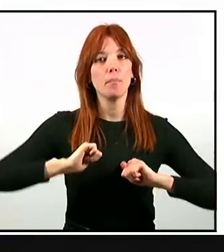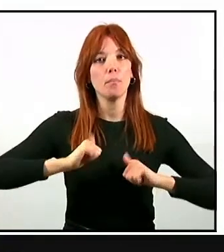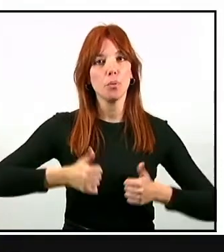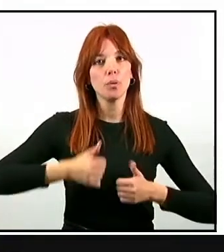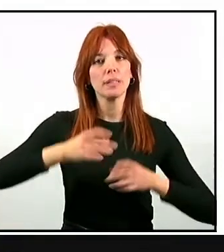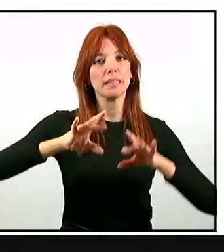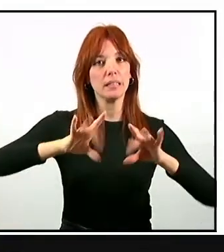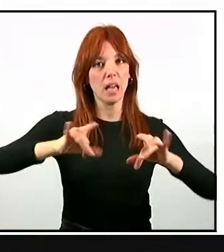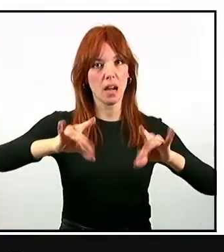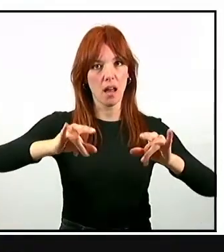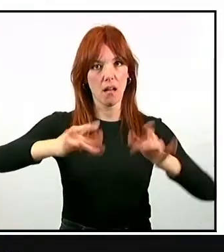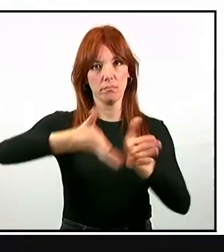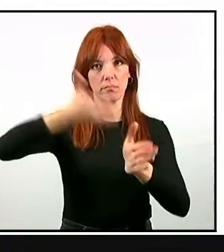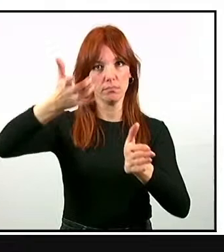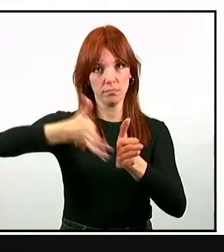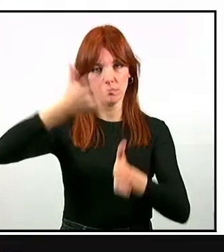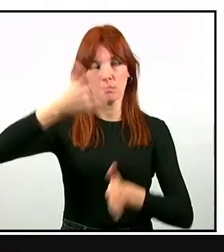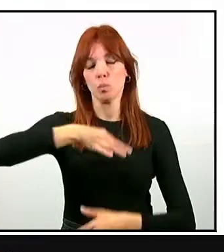y podrían estar